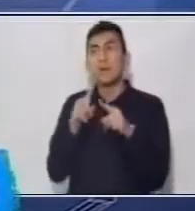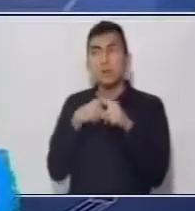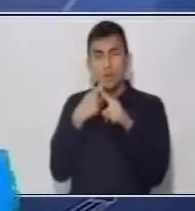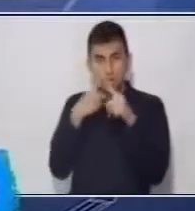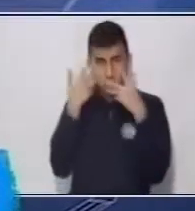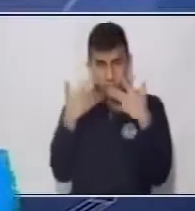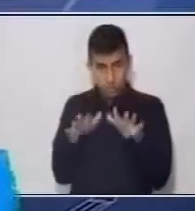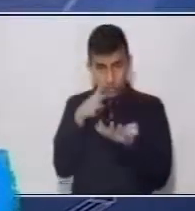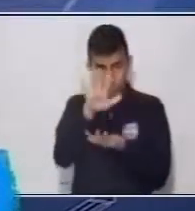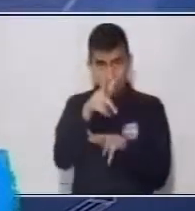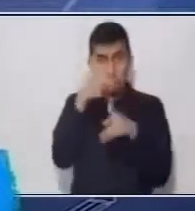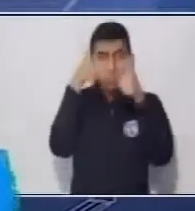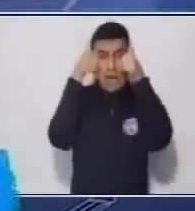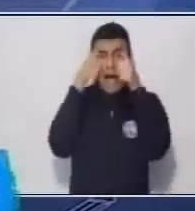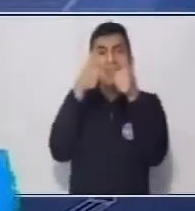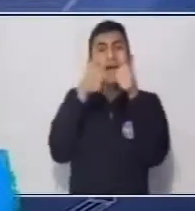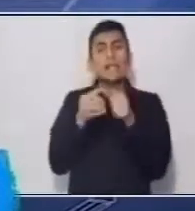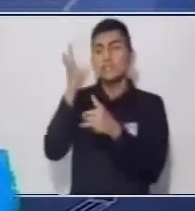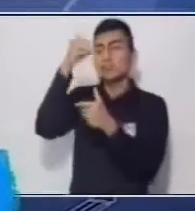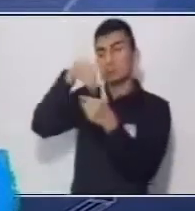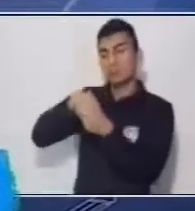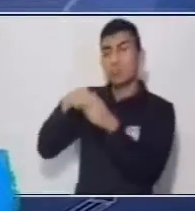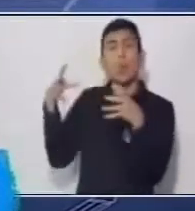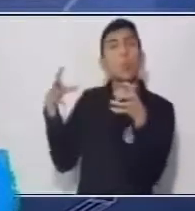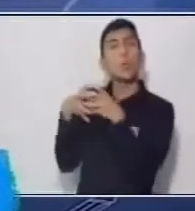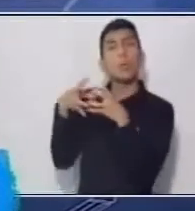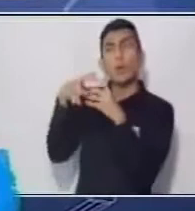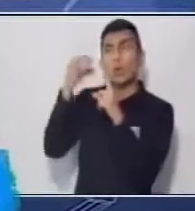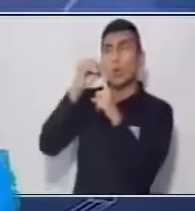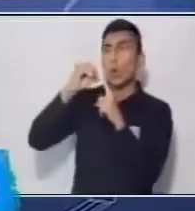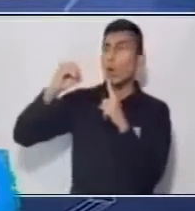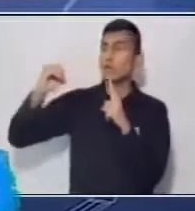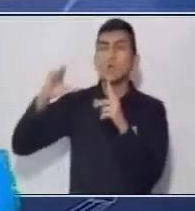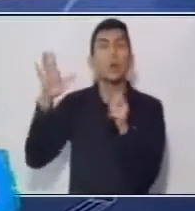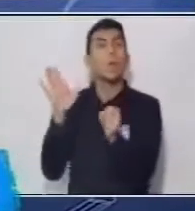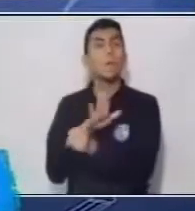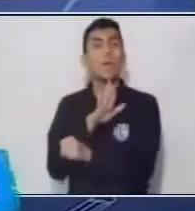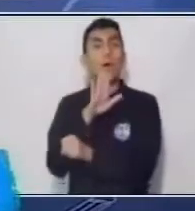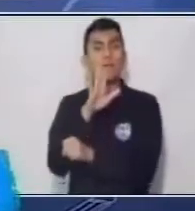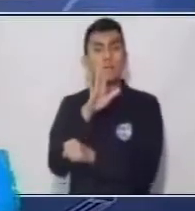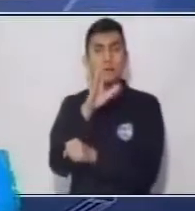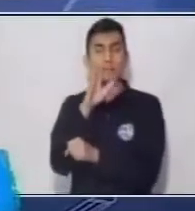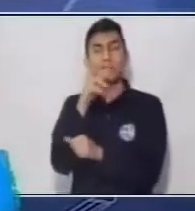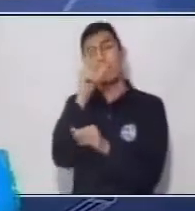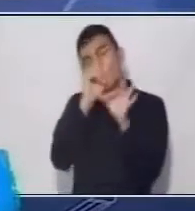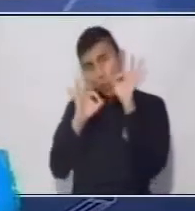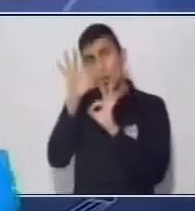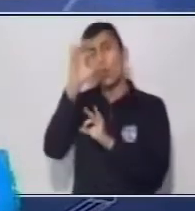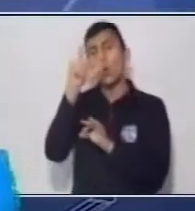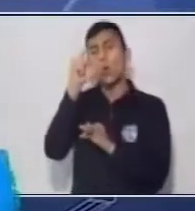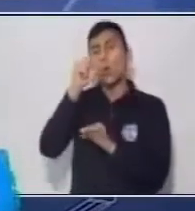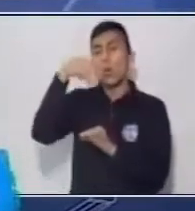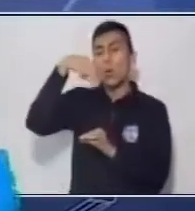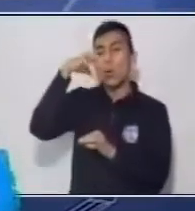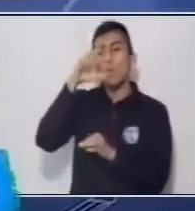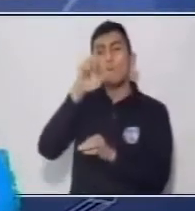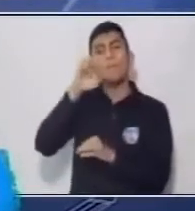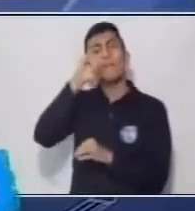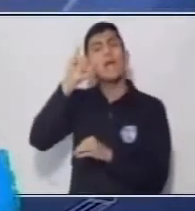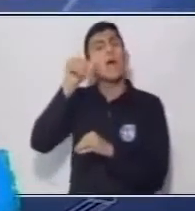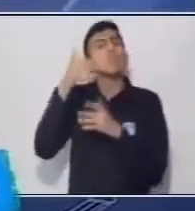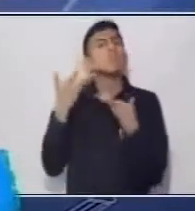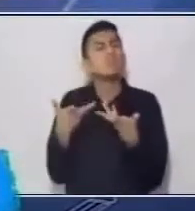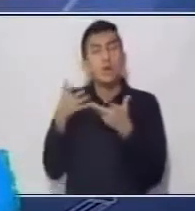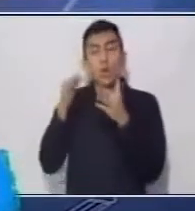la analizamos dentro del grupo de las oraciones compuestas o complejas, las oraciones coordinadas